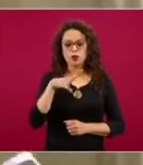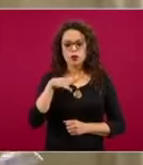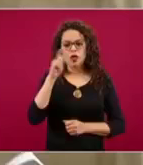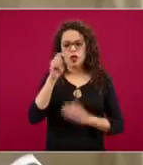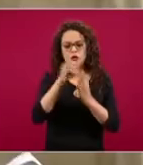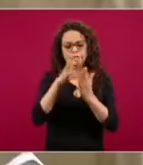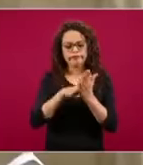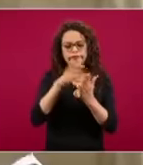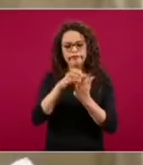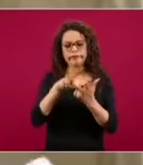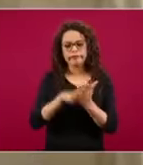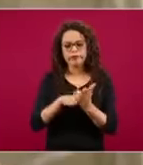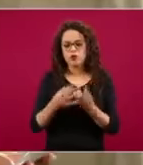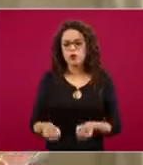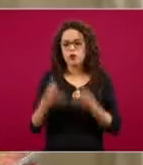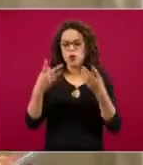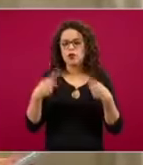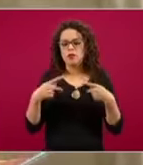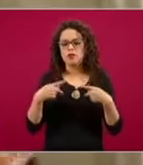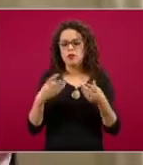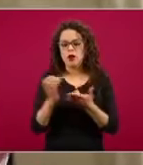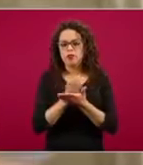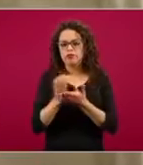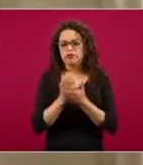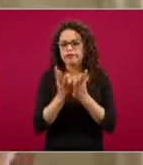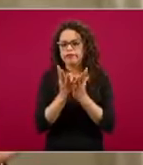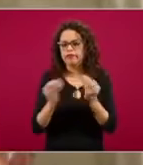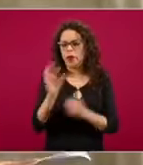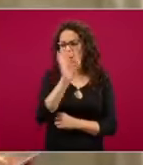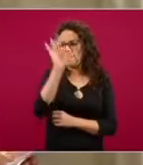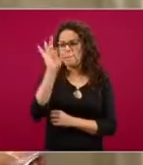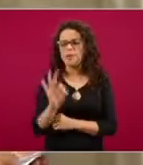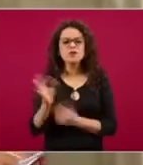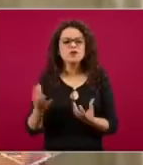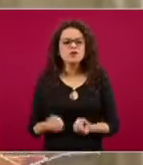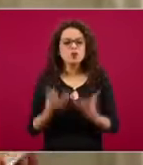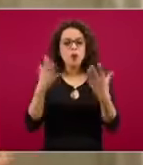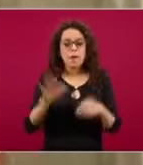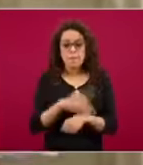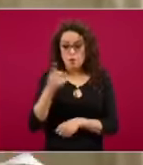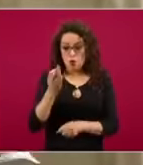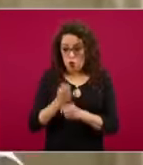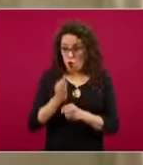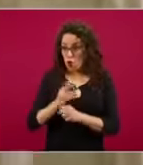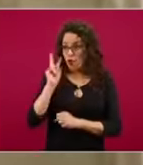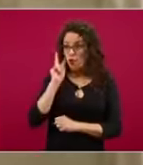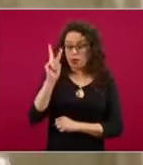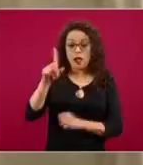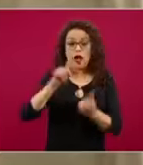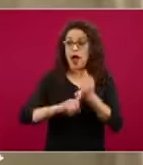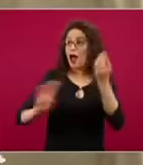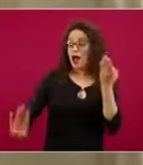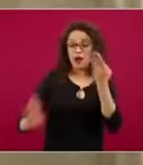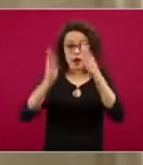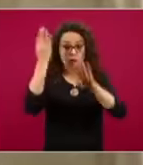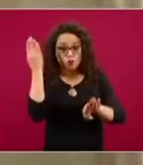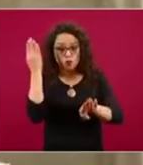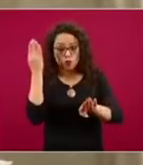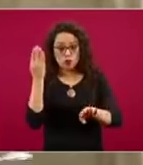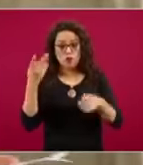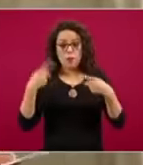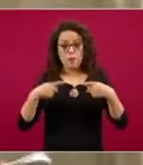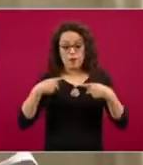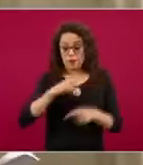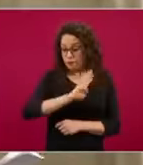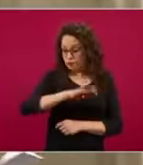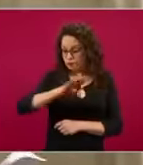tasas de recuperación, que por lo que se está viendo hasta ahorita, a nivel mundial la tasa de letalidad se ha reducido